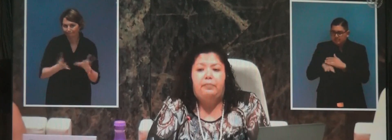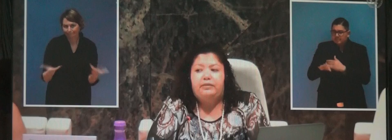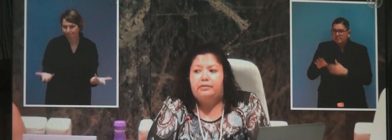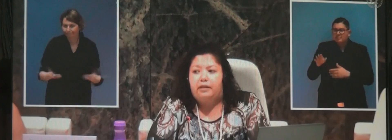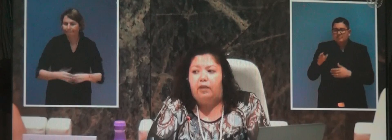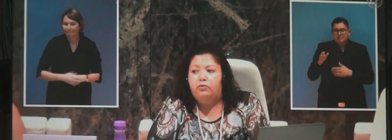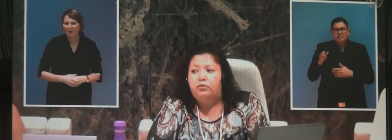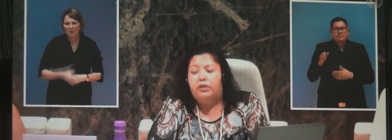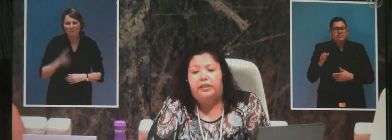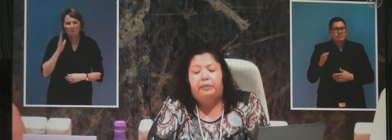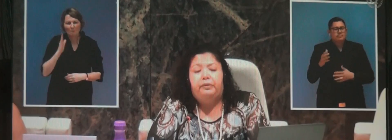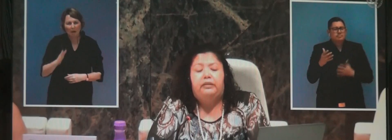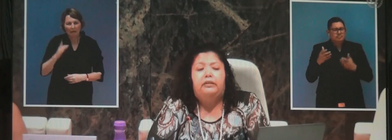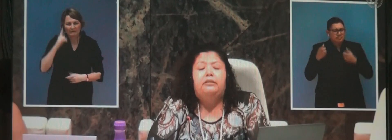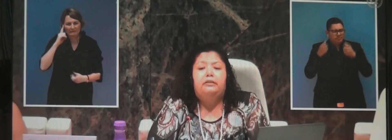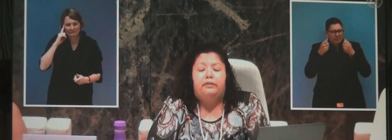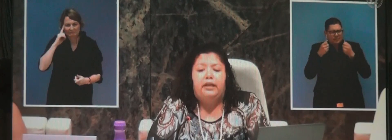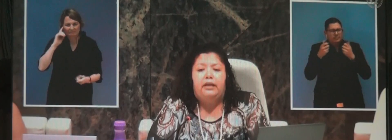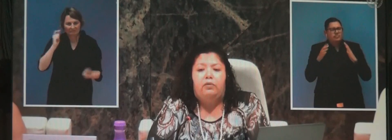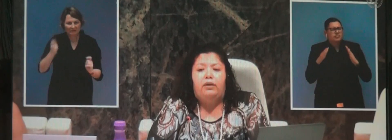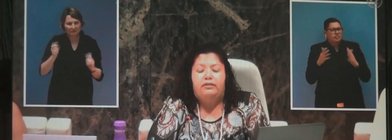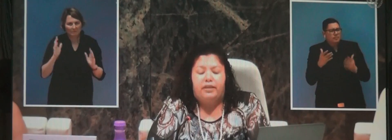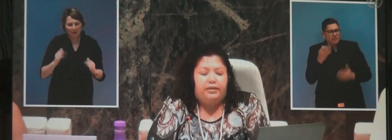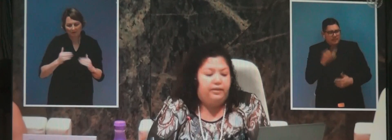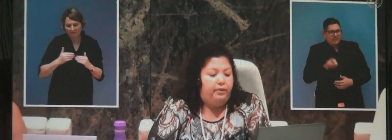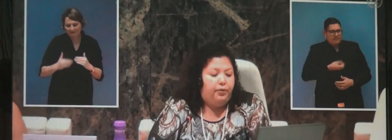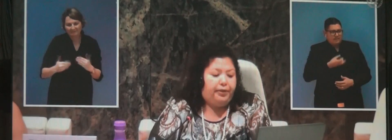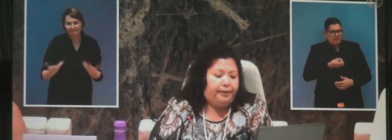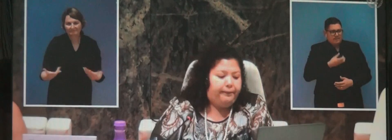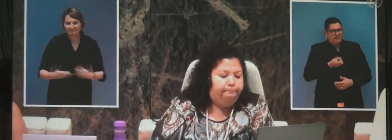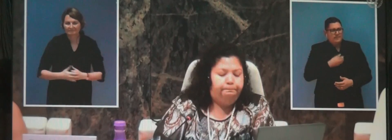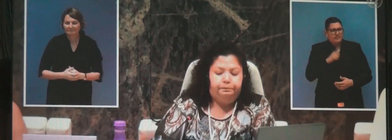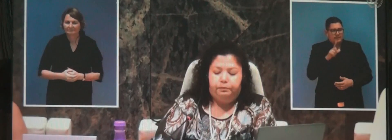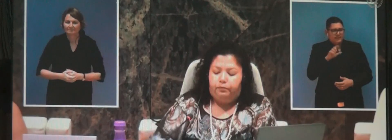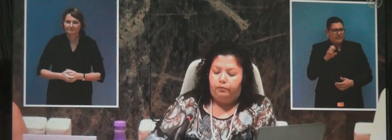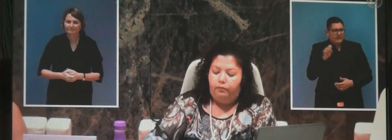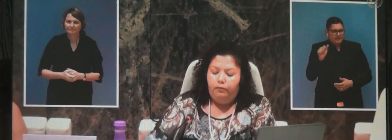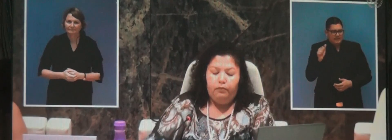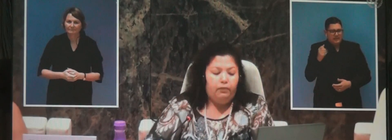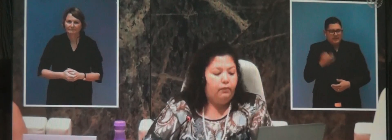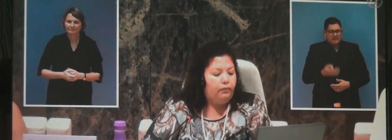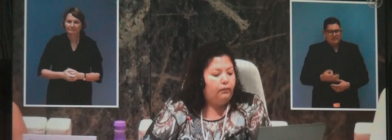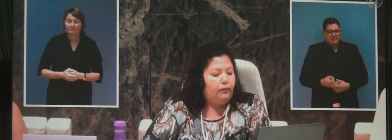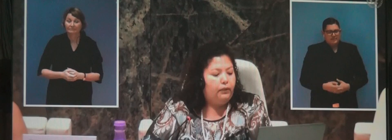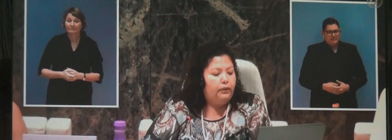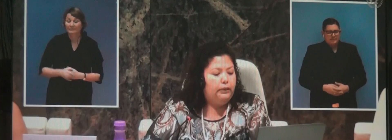estar capacitados con intérprete de lengua de señas salvadoreña.